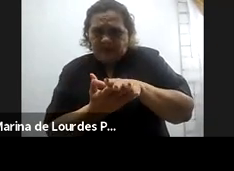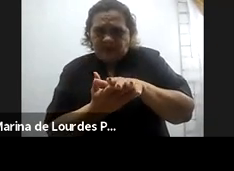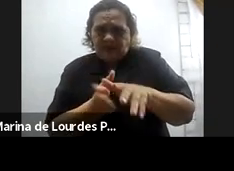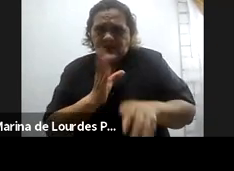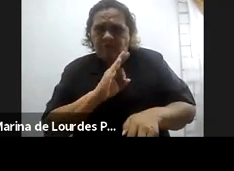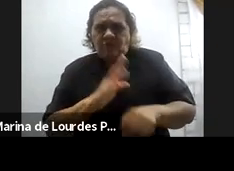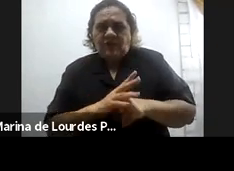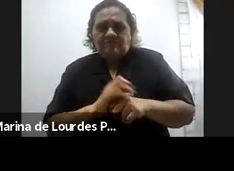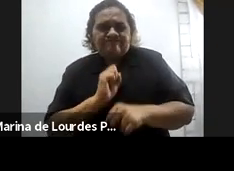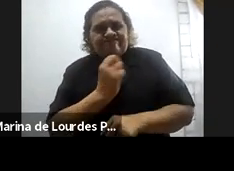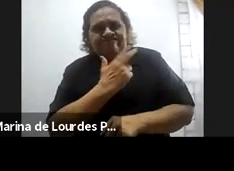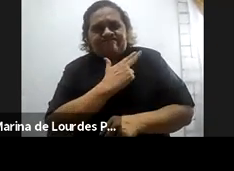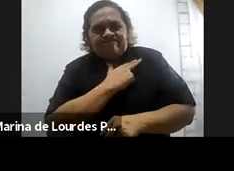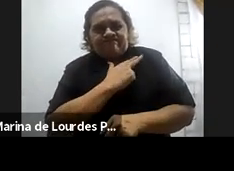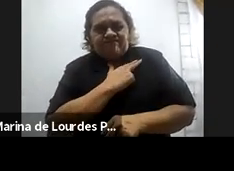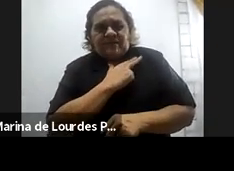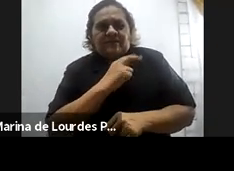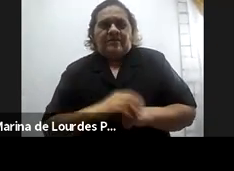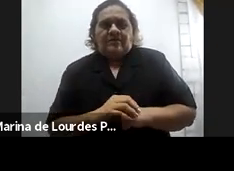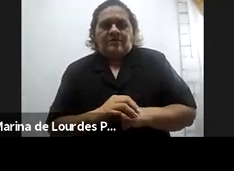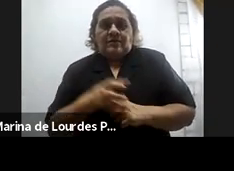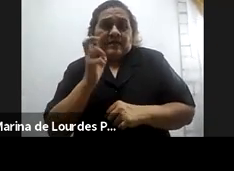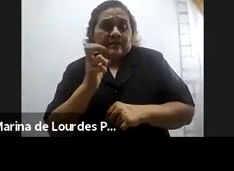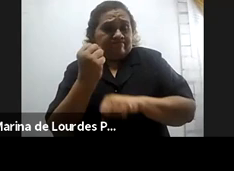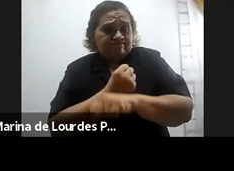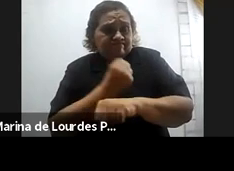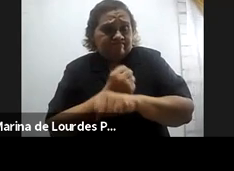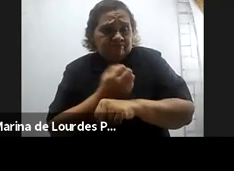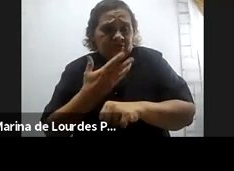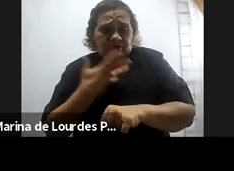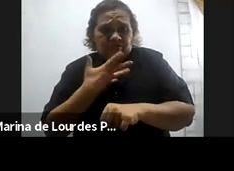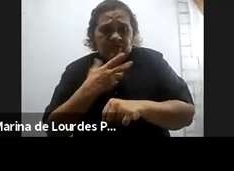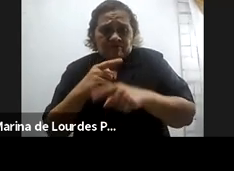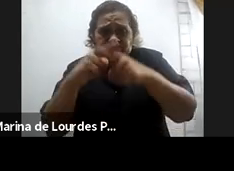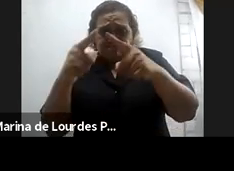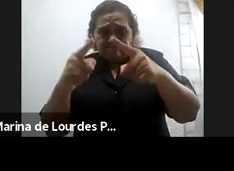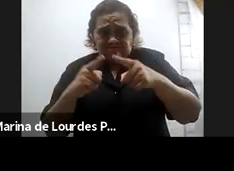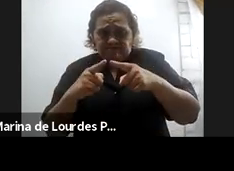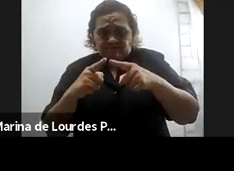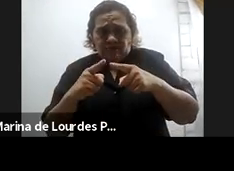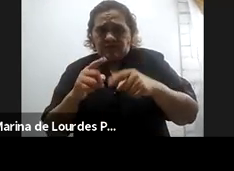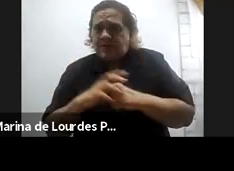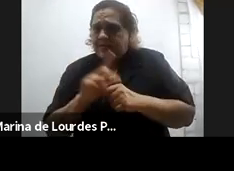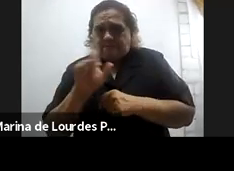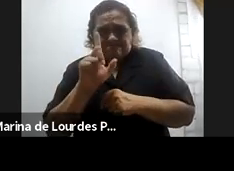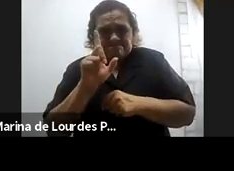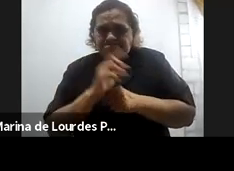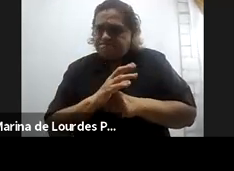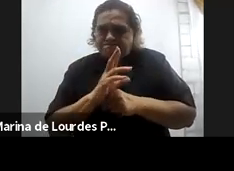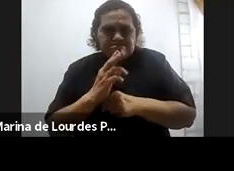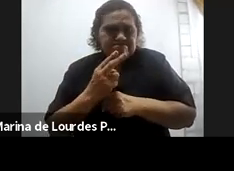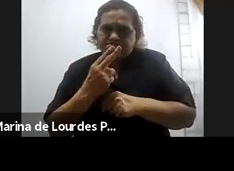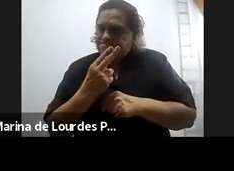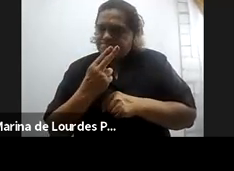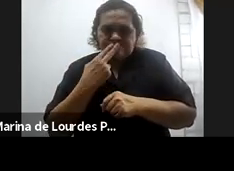de lesión en los costados del pie. Entonces, estos zapatos que terminan, por ejemplo, en punta, que son muy cerrados, no son recomendables, son